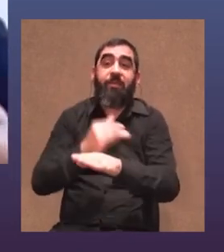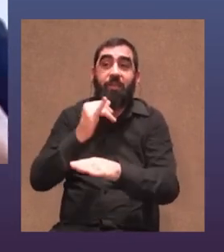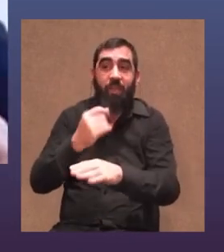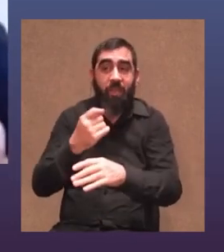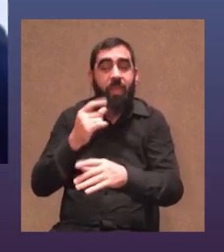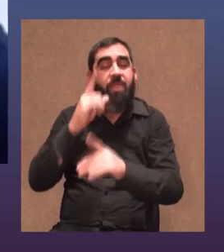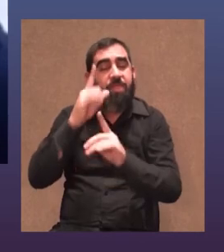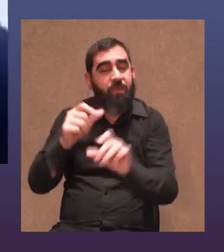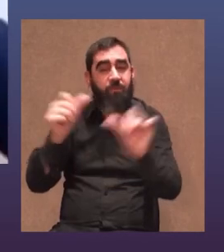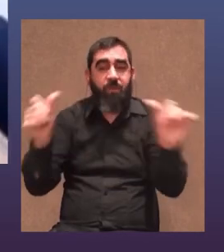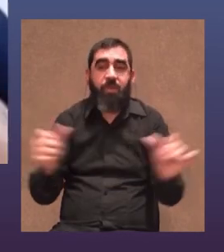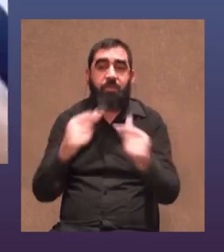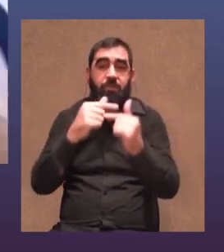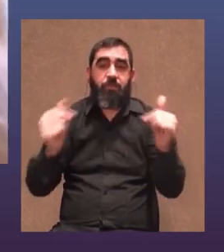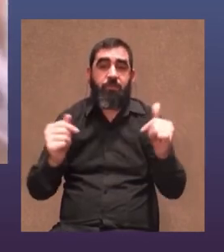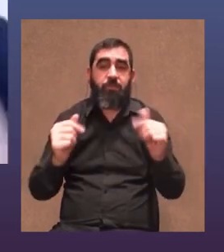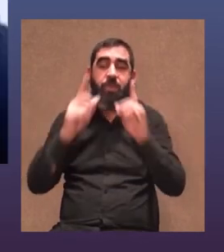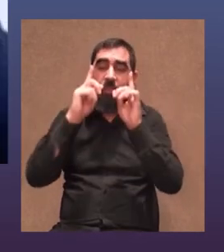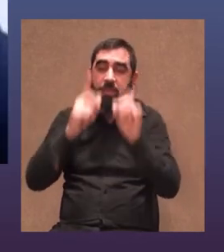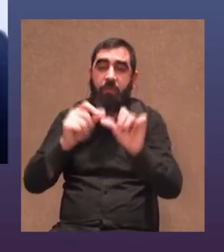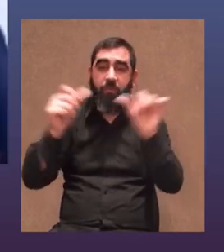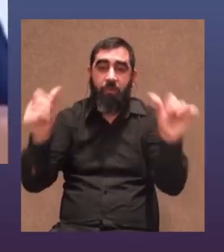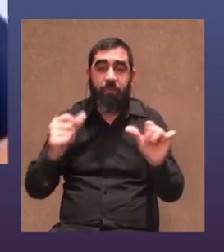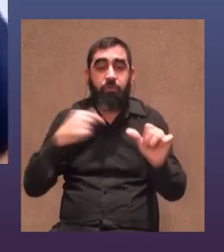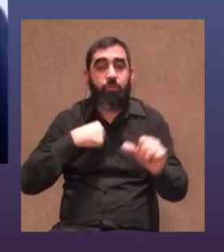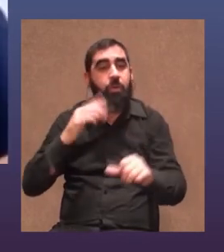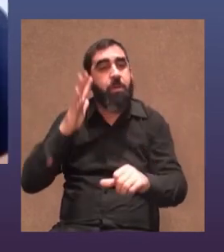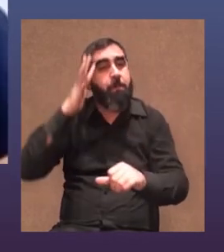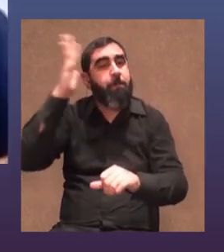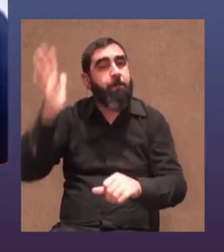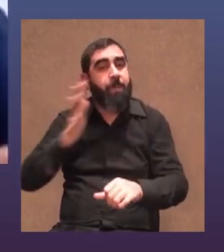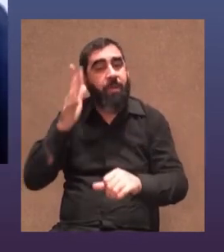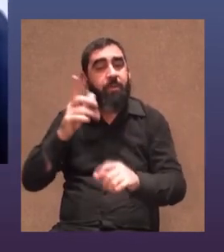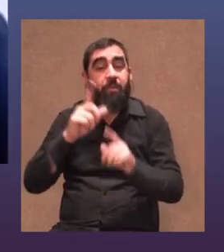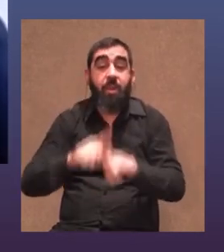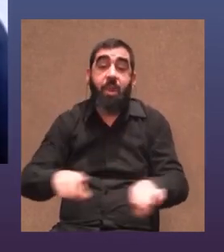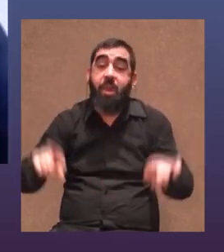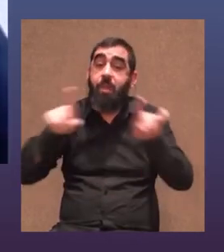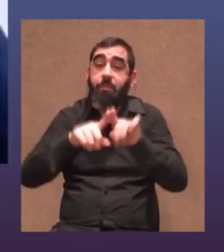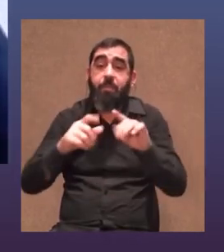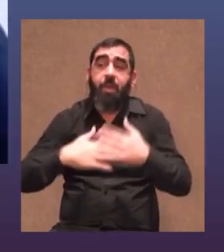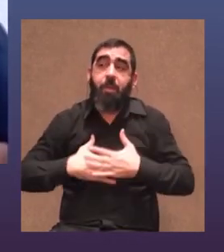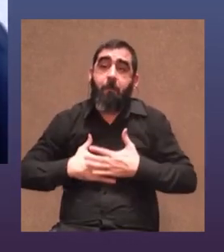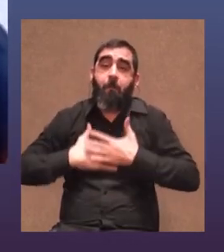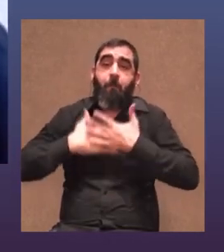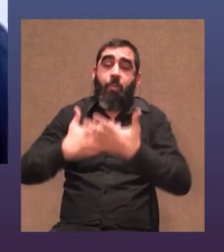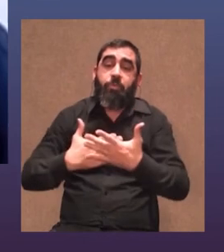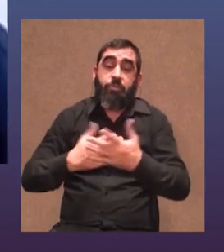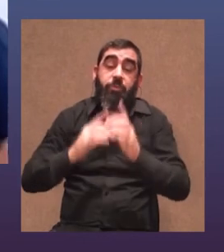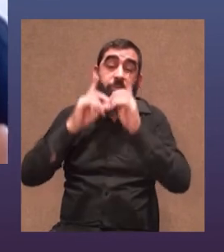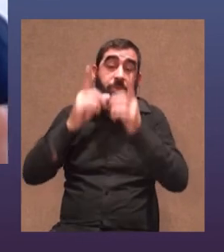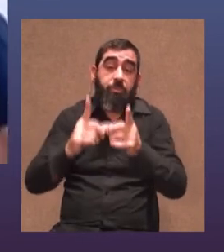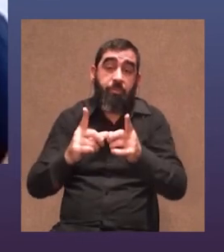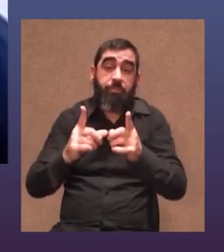que hacerlo. Sí. Porque es, no sé, imagino que también, creo que es la misma conmoción, sin demérito